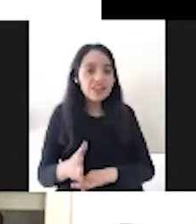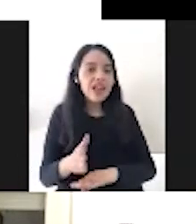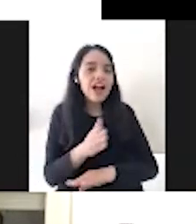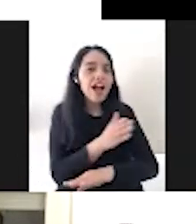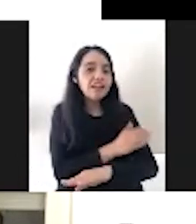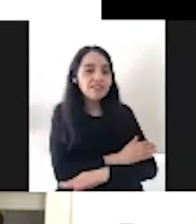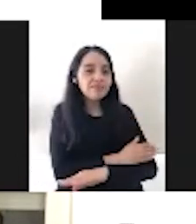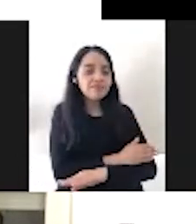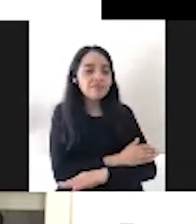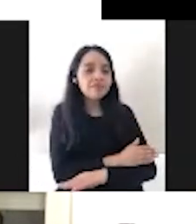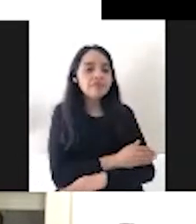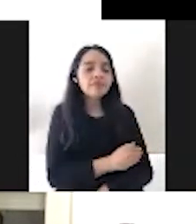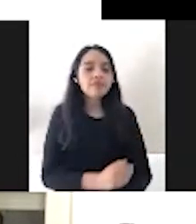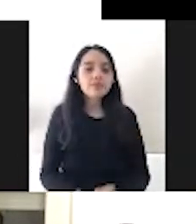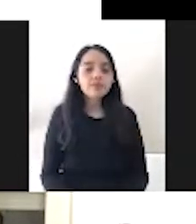que